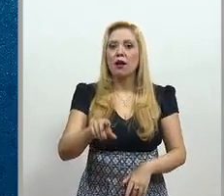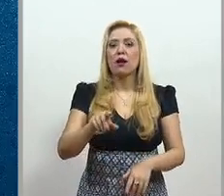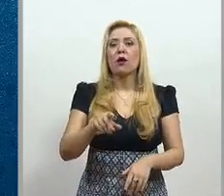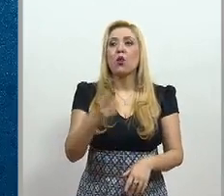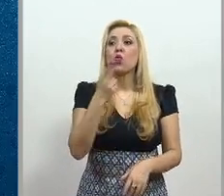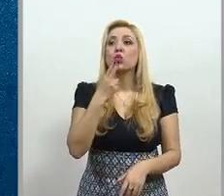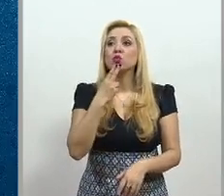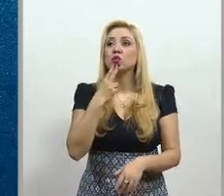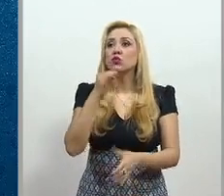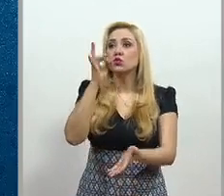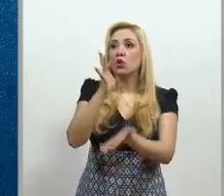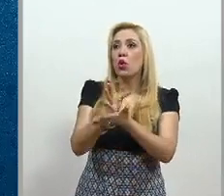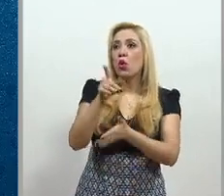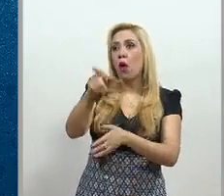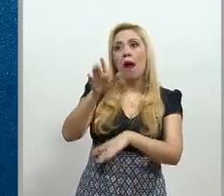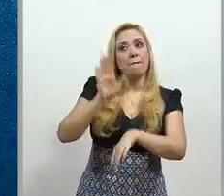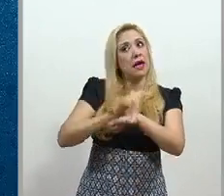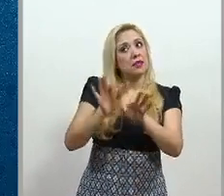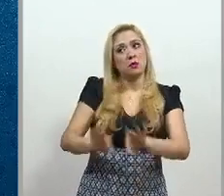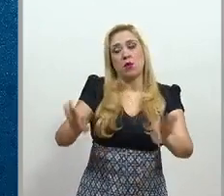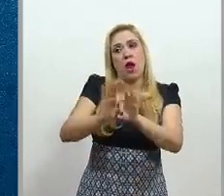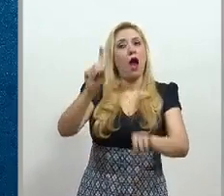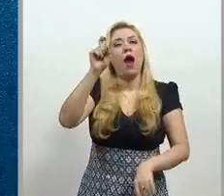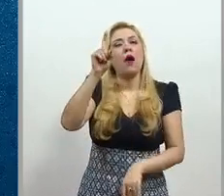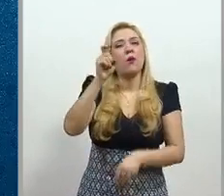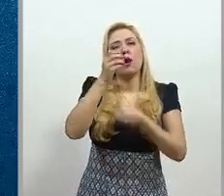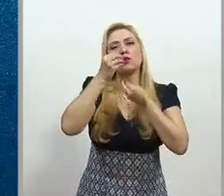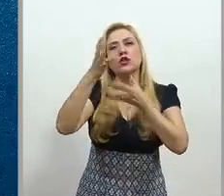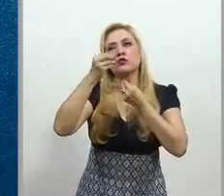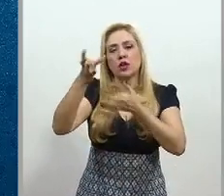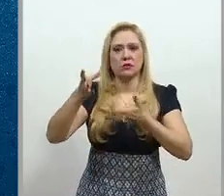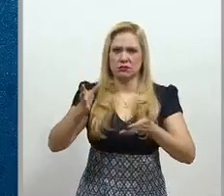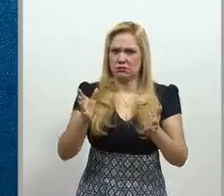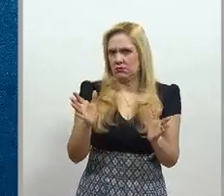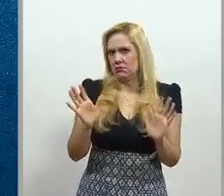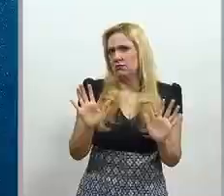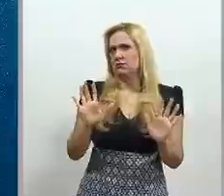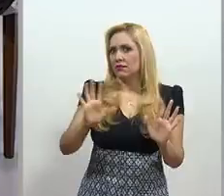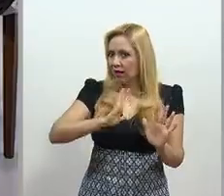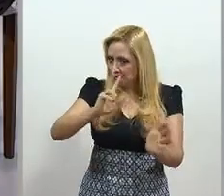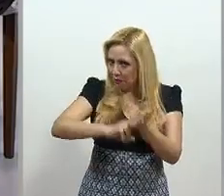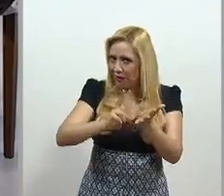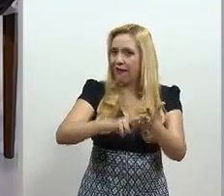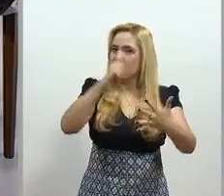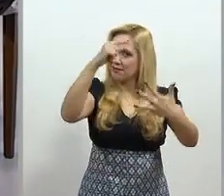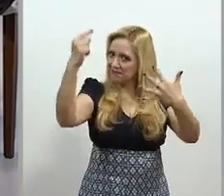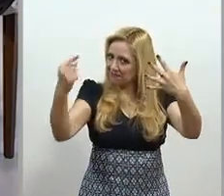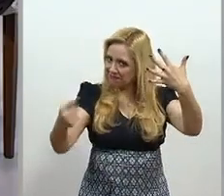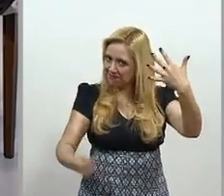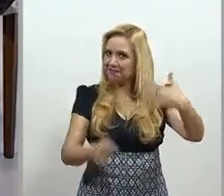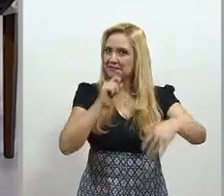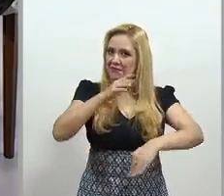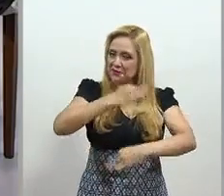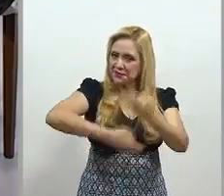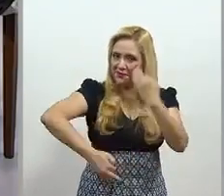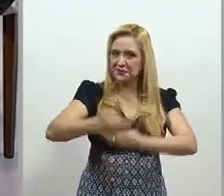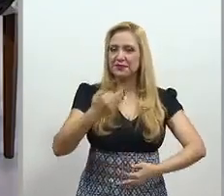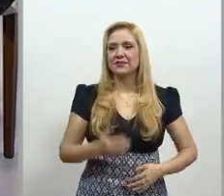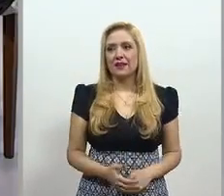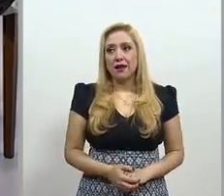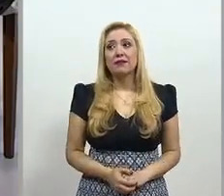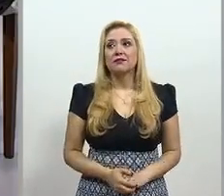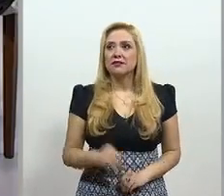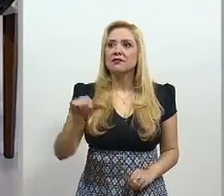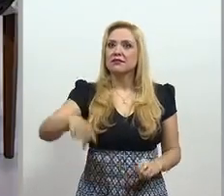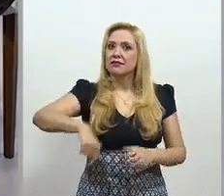utilidad, y por eso empiezan a reclamarse un nuevo estatus como sujeto de derechos. Sin duda. Y hay constituciones en